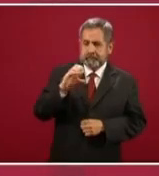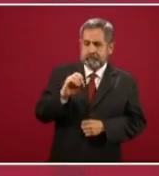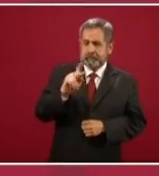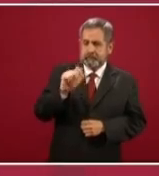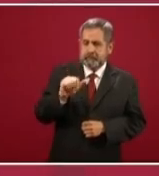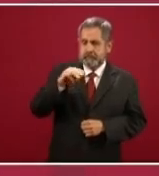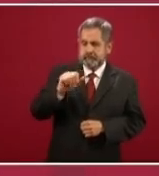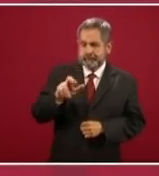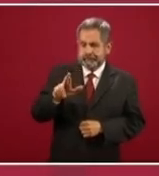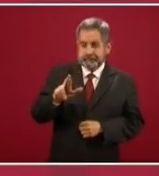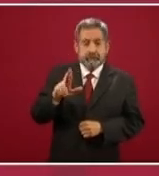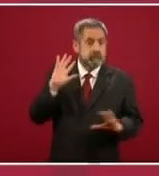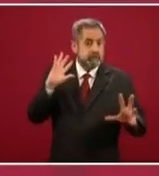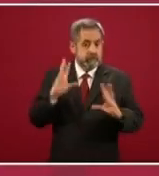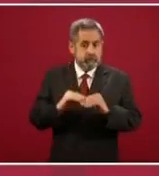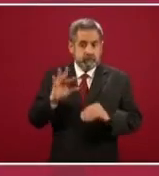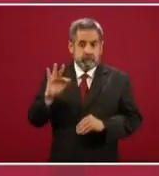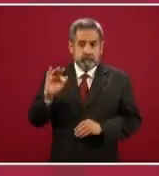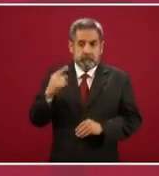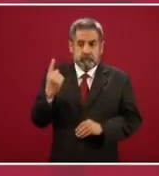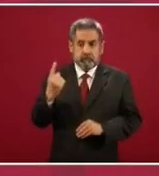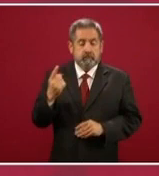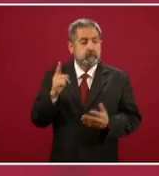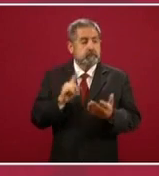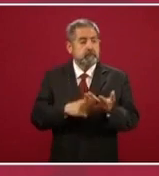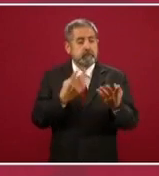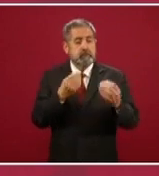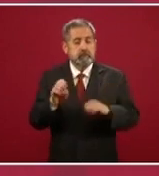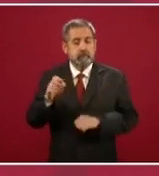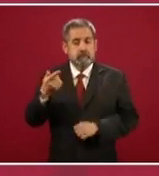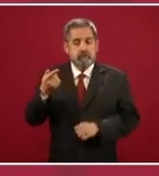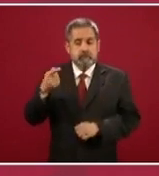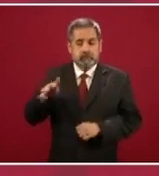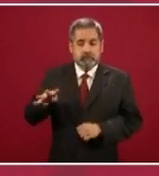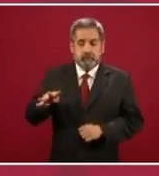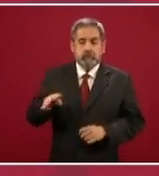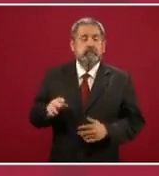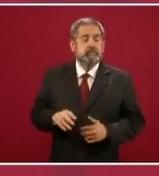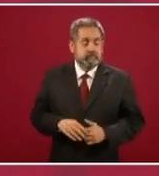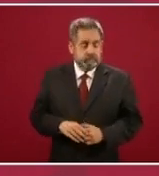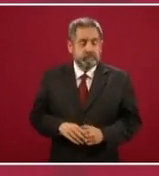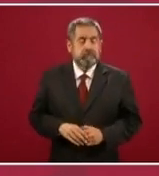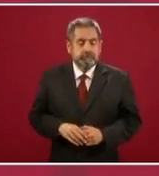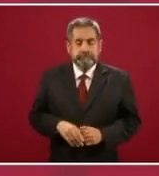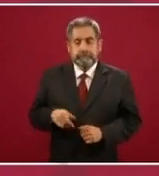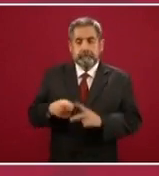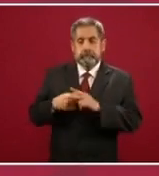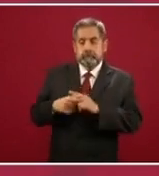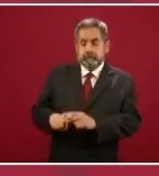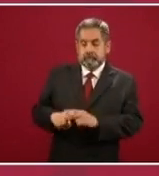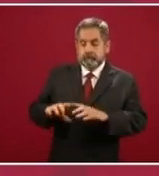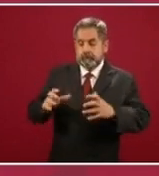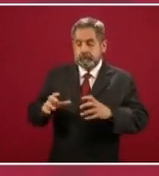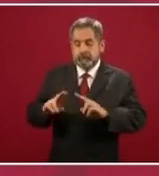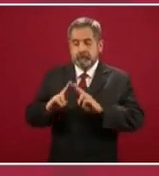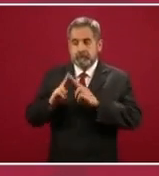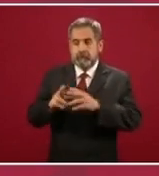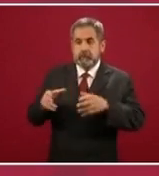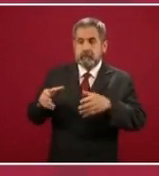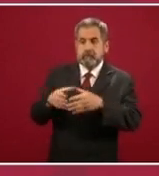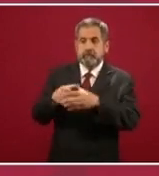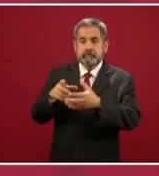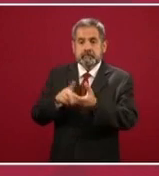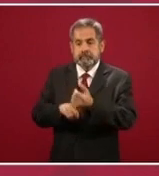41 años, en 1979, que se crearon unidades